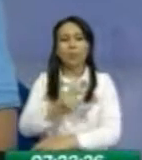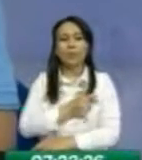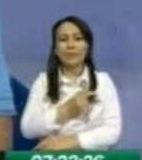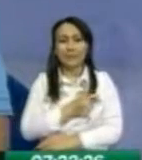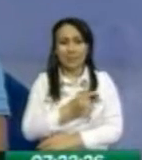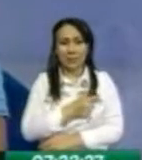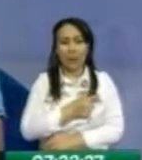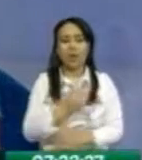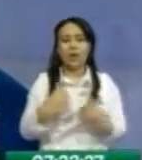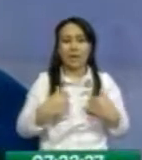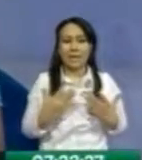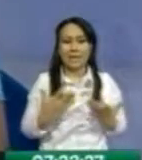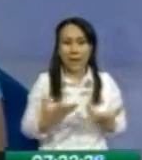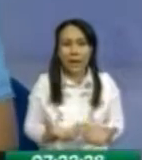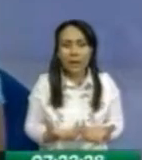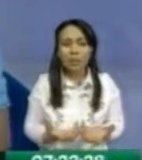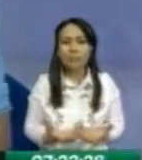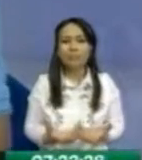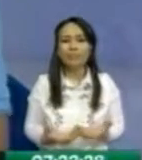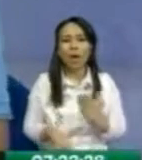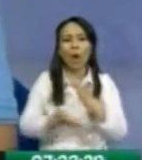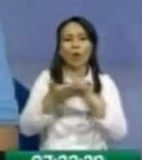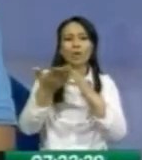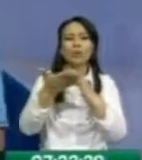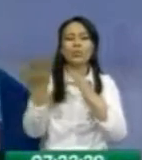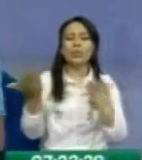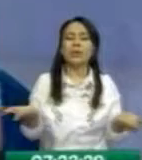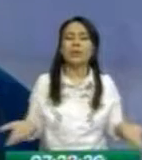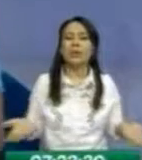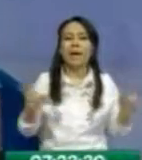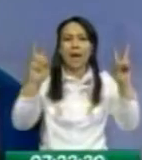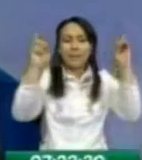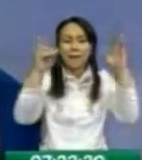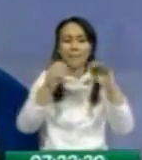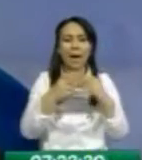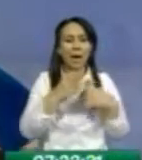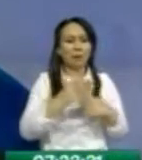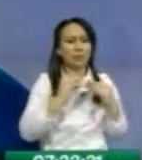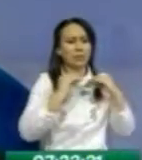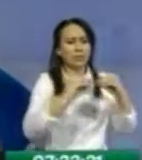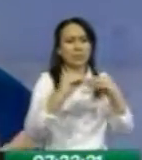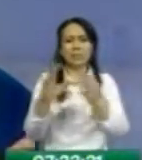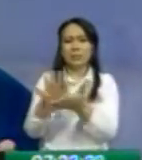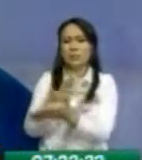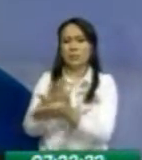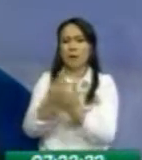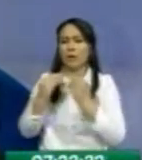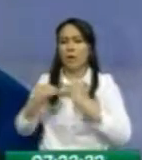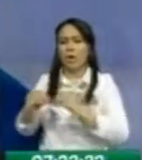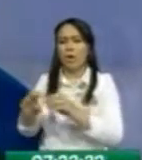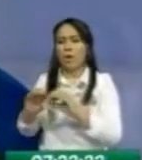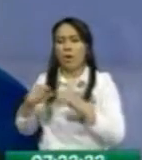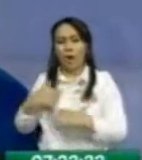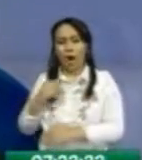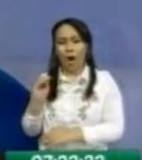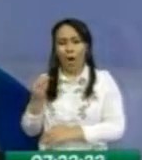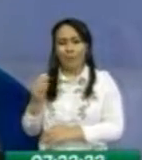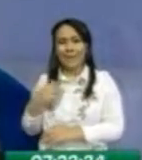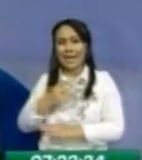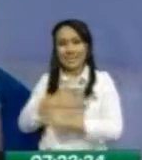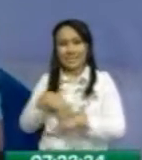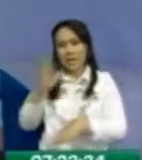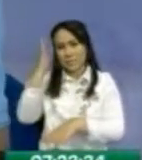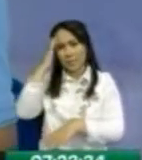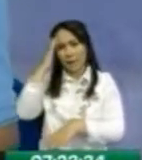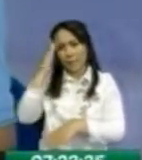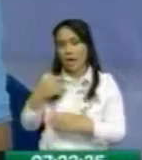universitarios hemos querido construir una especie de metodología con la cual ellos forman a otros jóvenes sobre